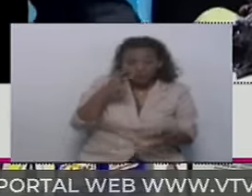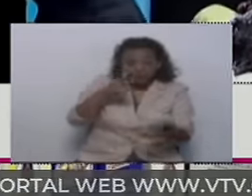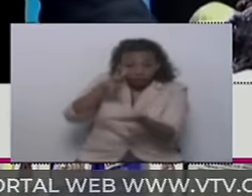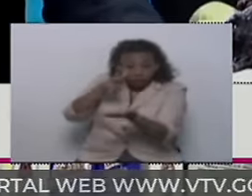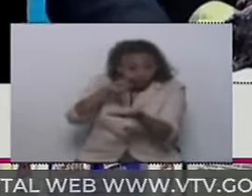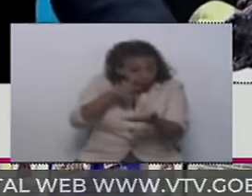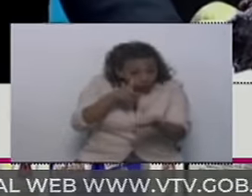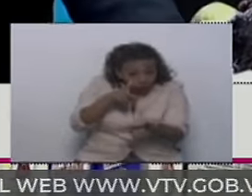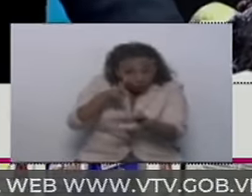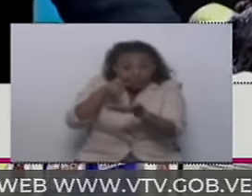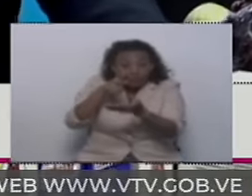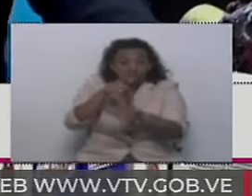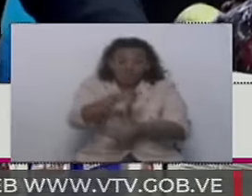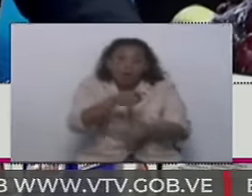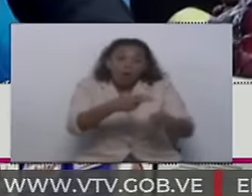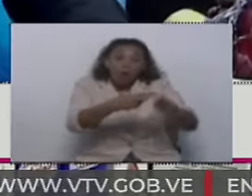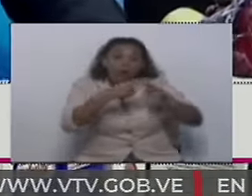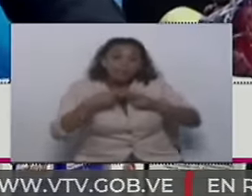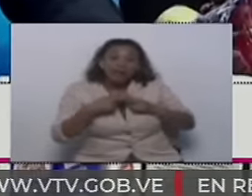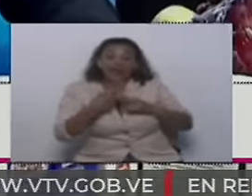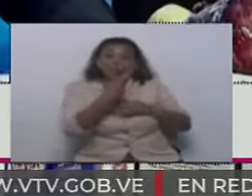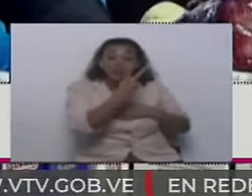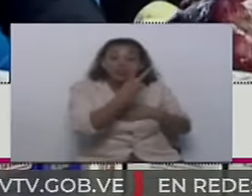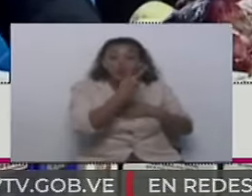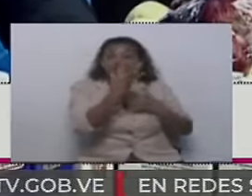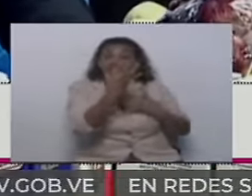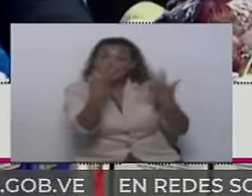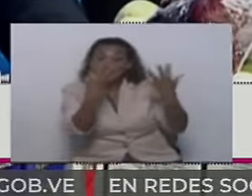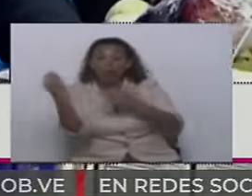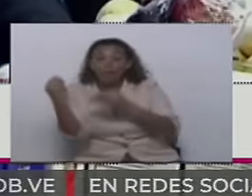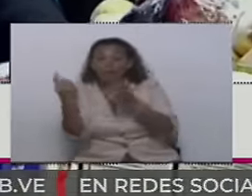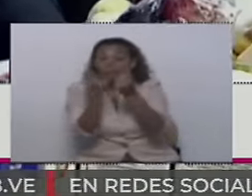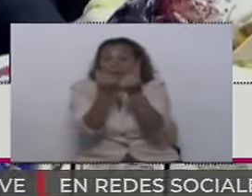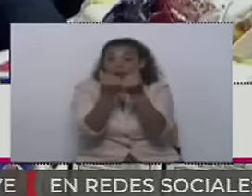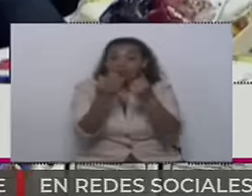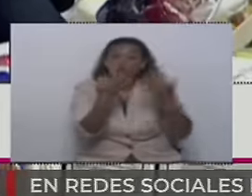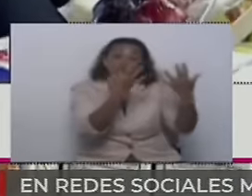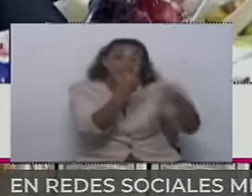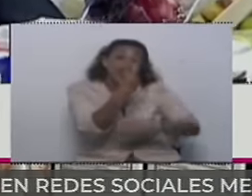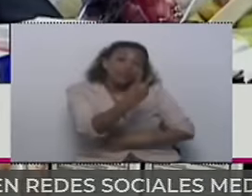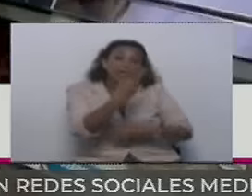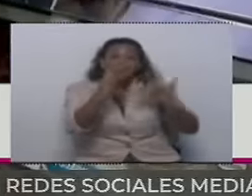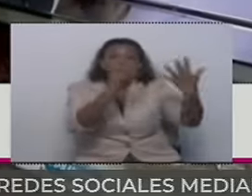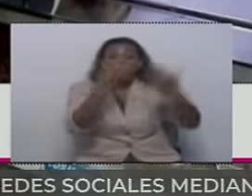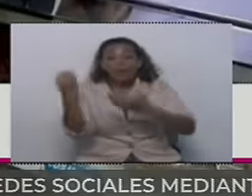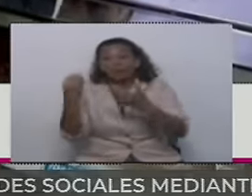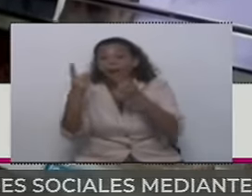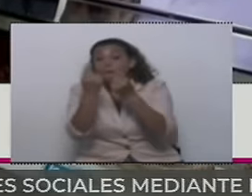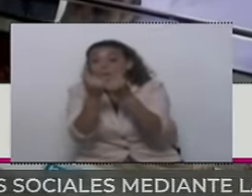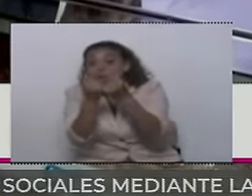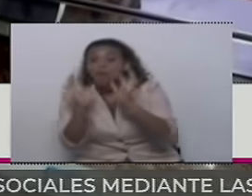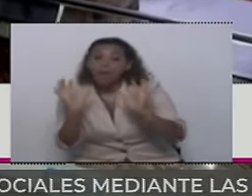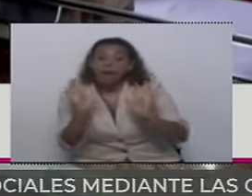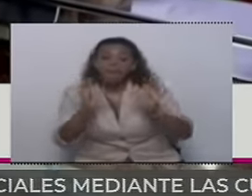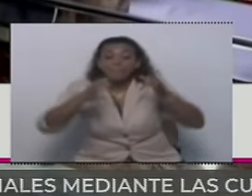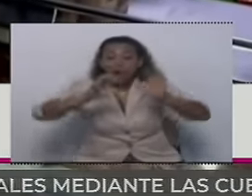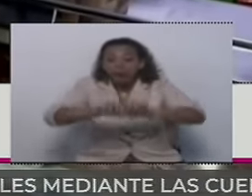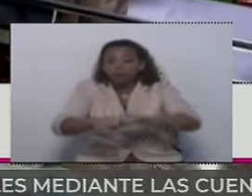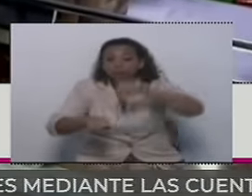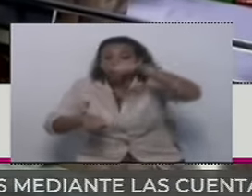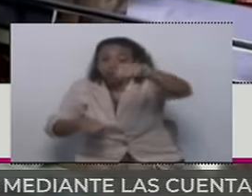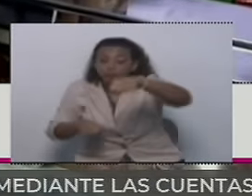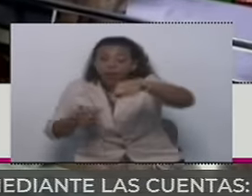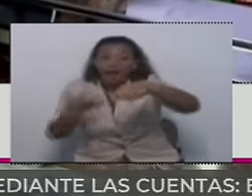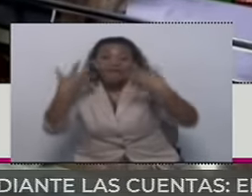a ti te dieron un crédito de 290, ¿verdad? Para un freezer modesto, pero